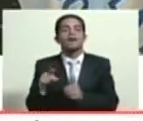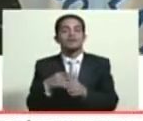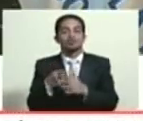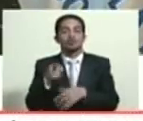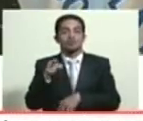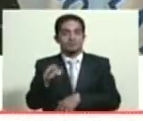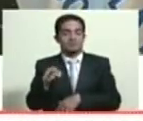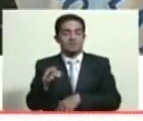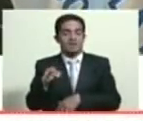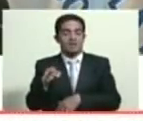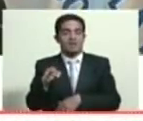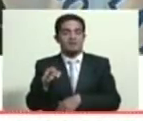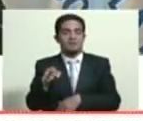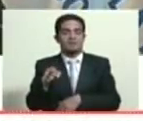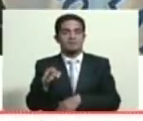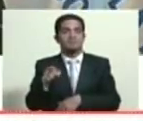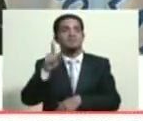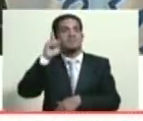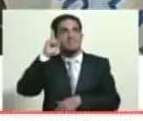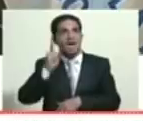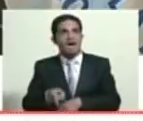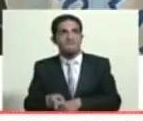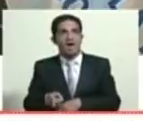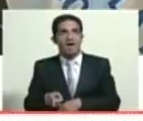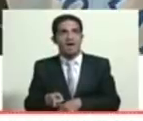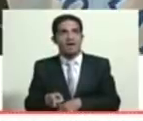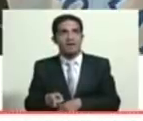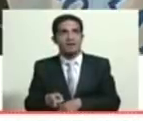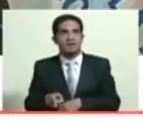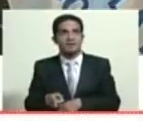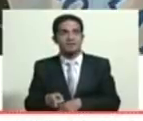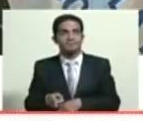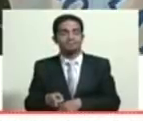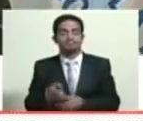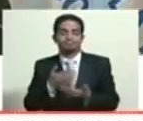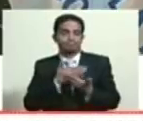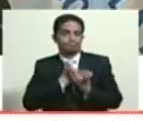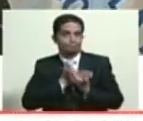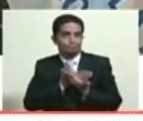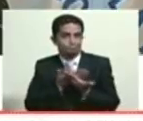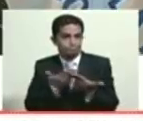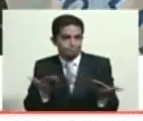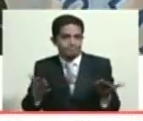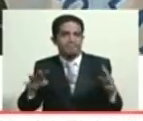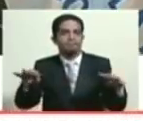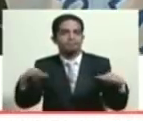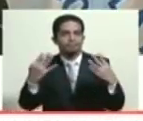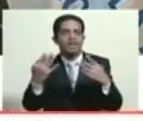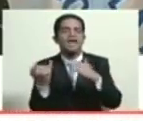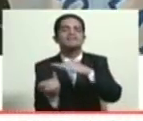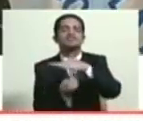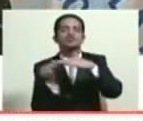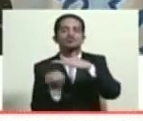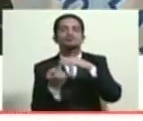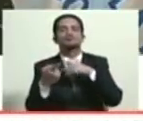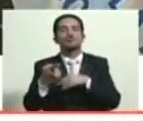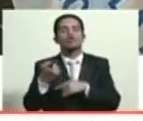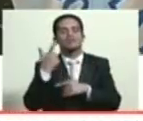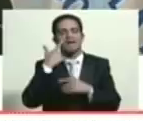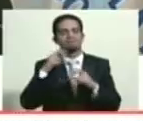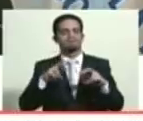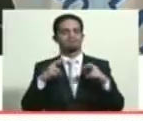estarán en todo momento a la entera disposición de la institución